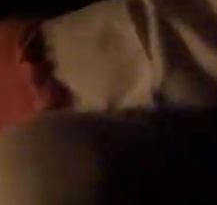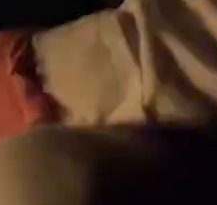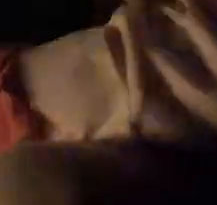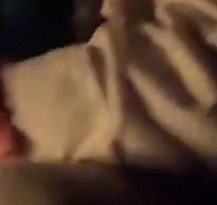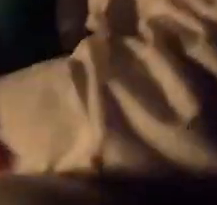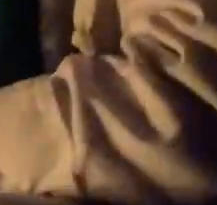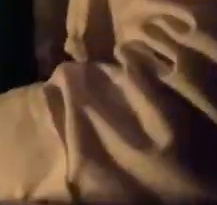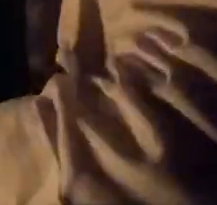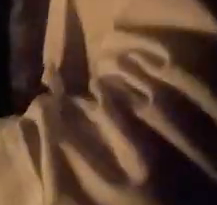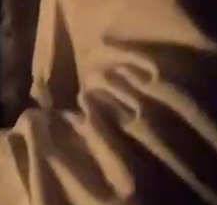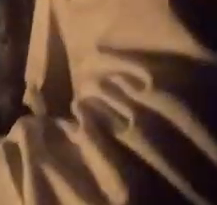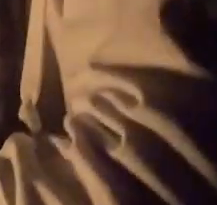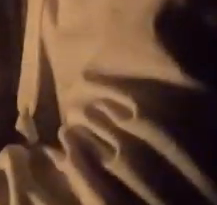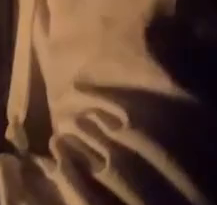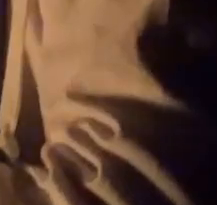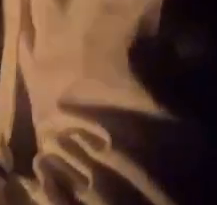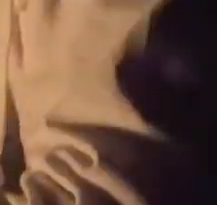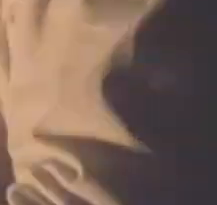Tranquilo,